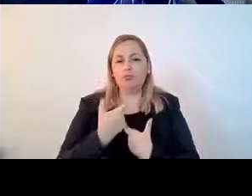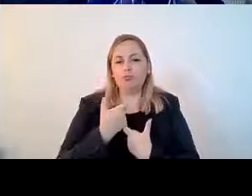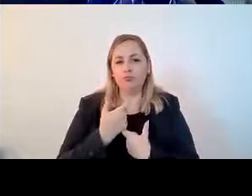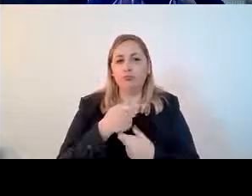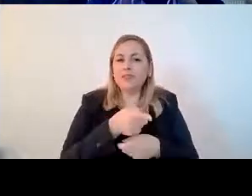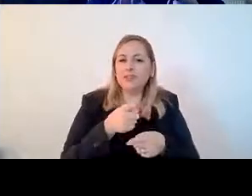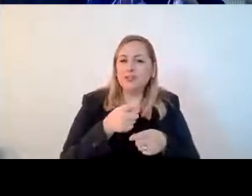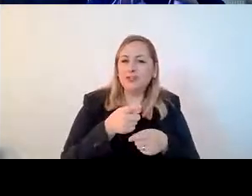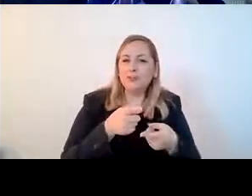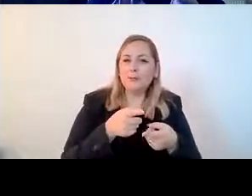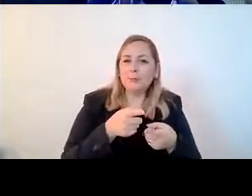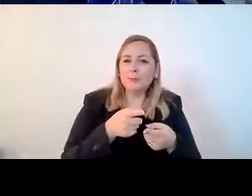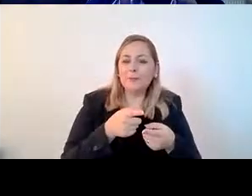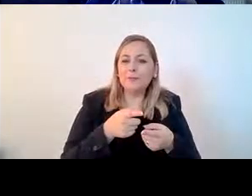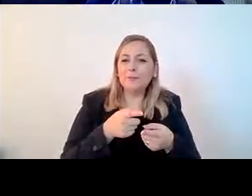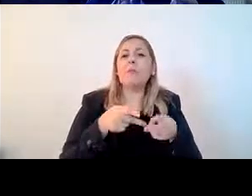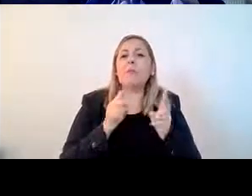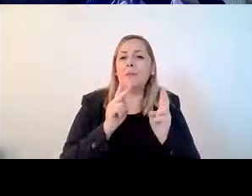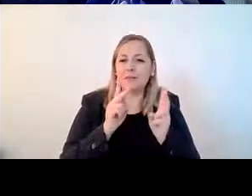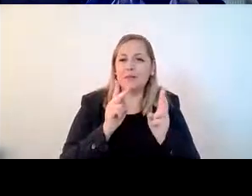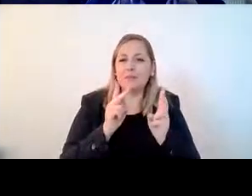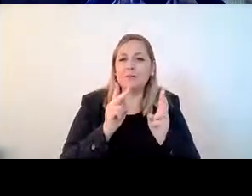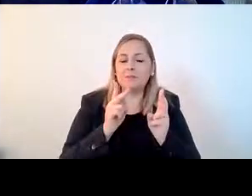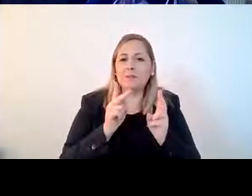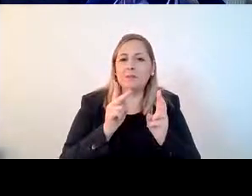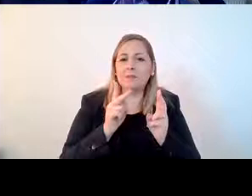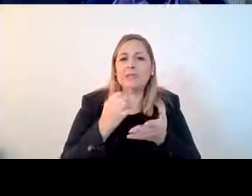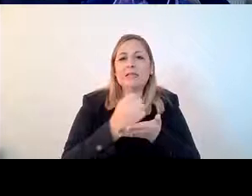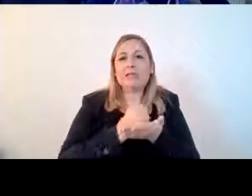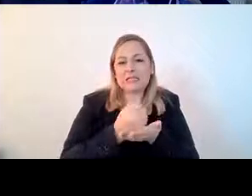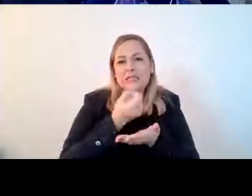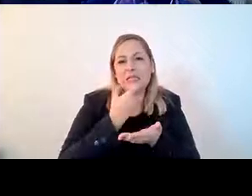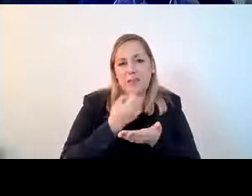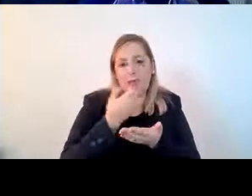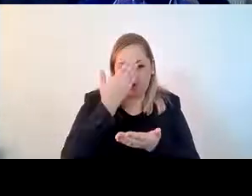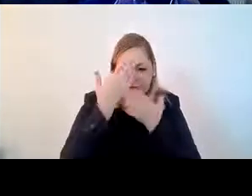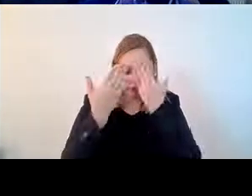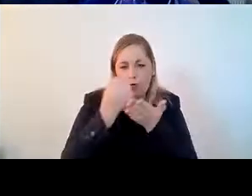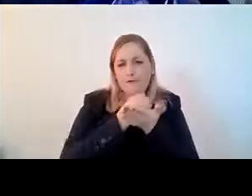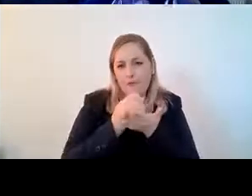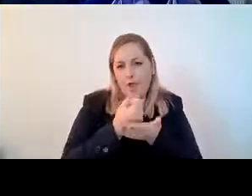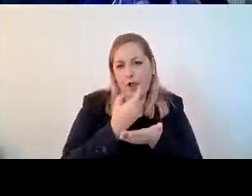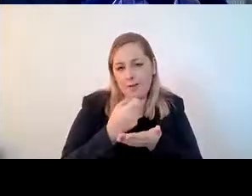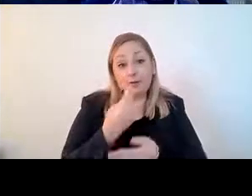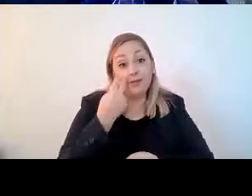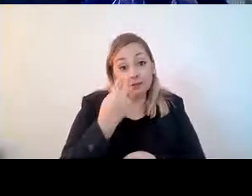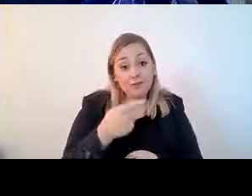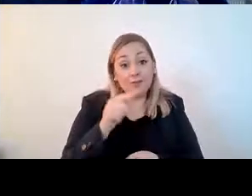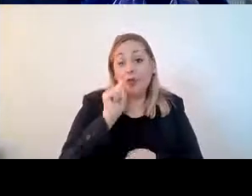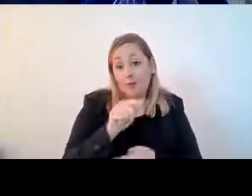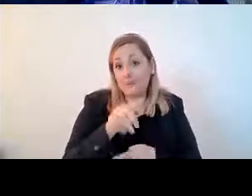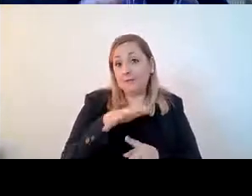el fondo lo que permite la acción del psicofármaco. Y se ha visto entonces que en este